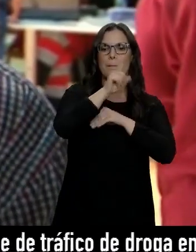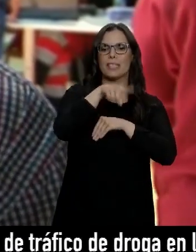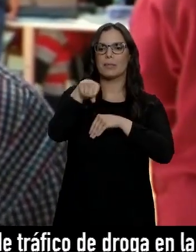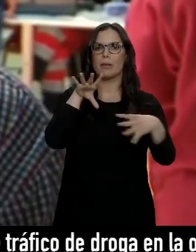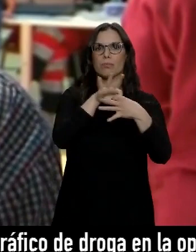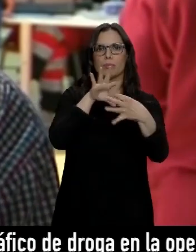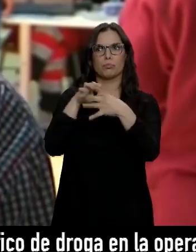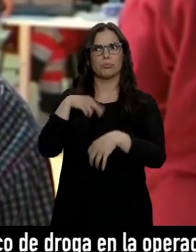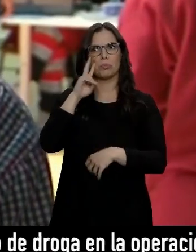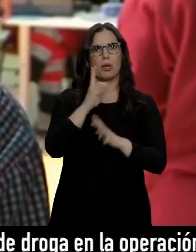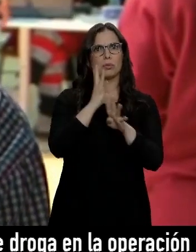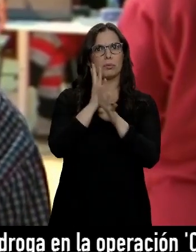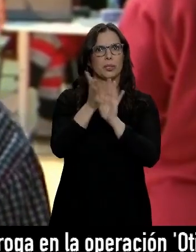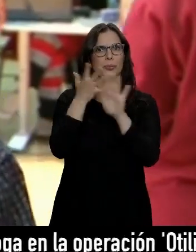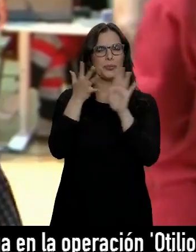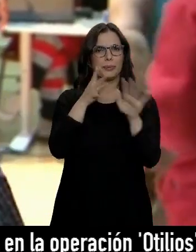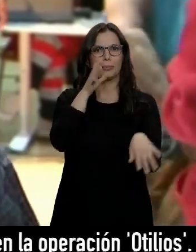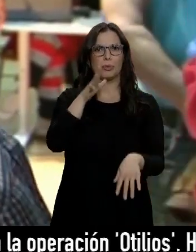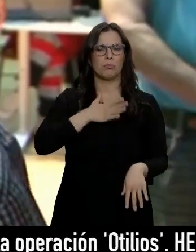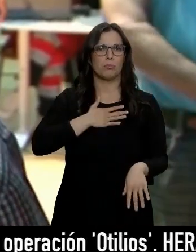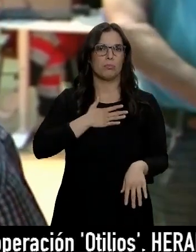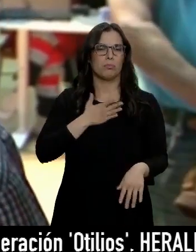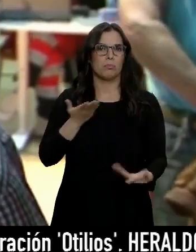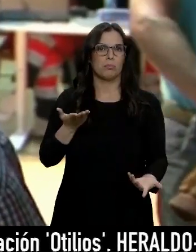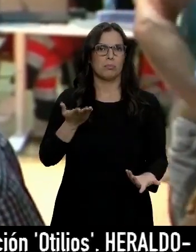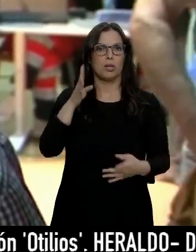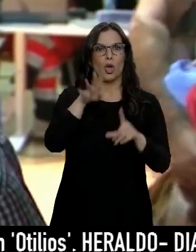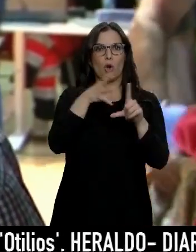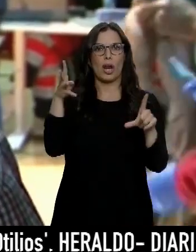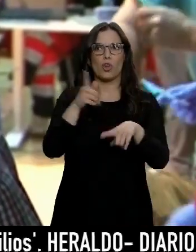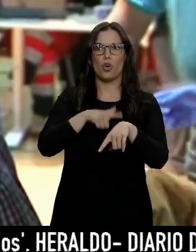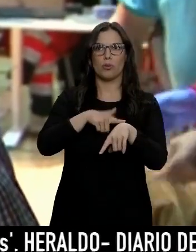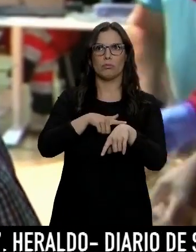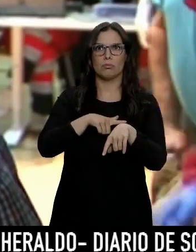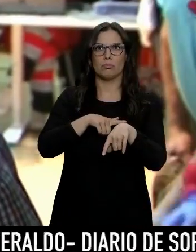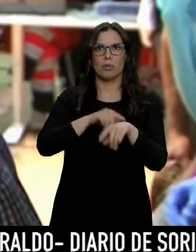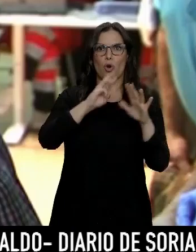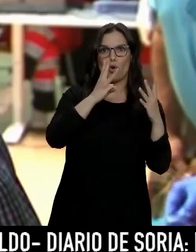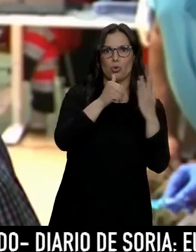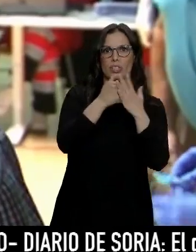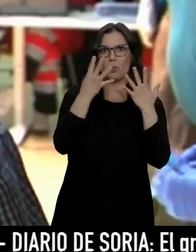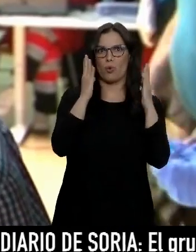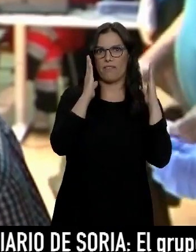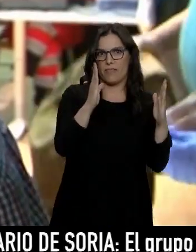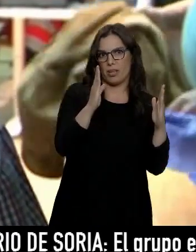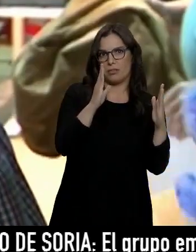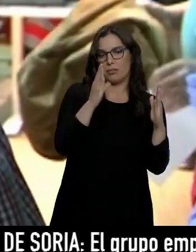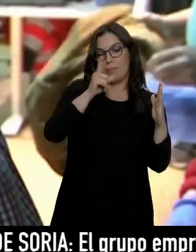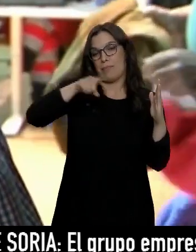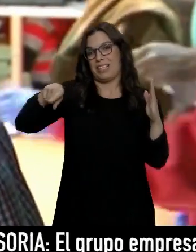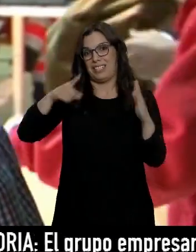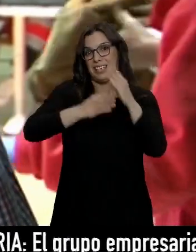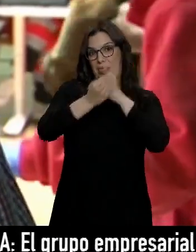rápido esto, ¿no? Porque yo mi horario era de 8 a 9 por los